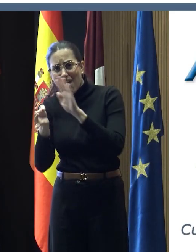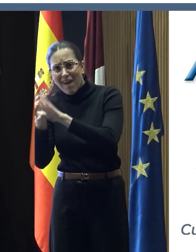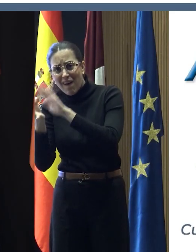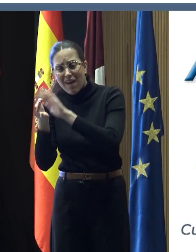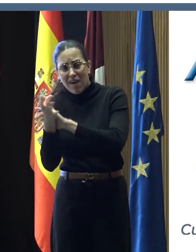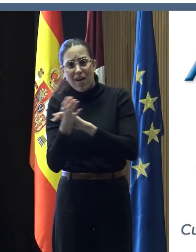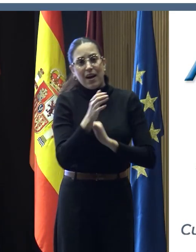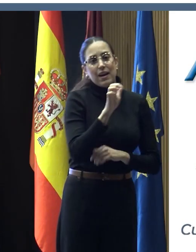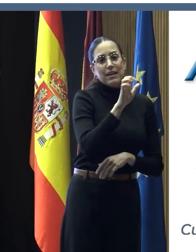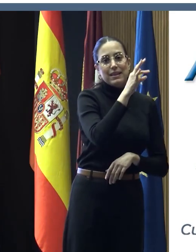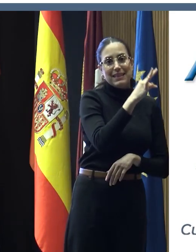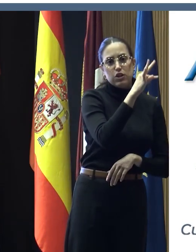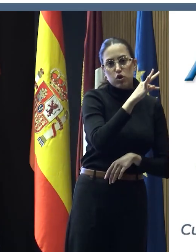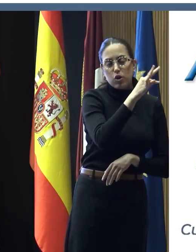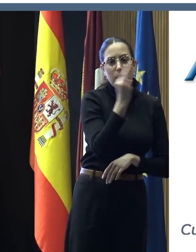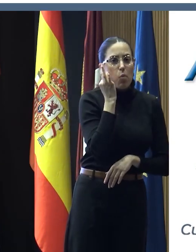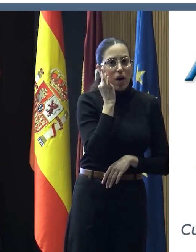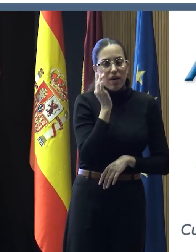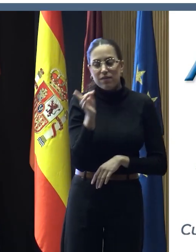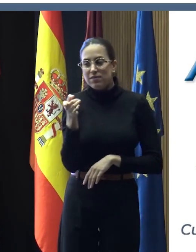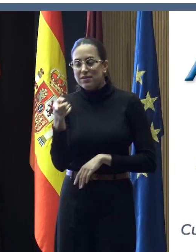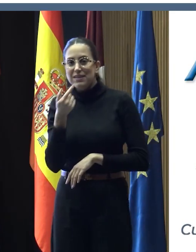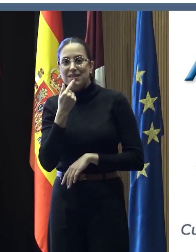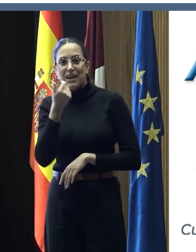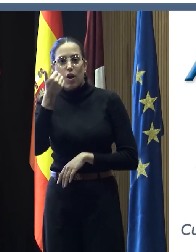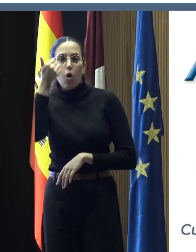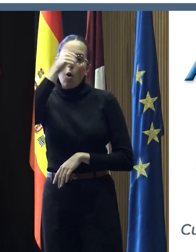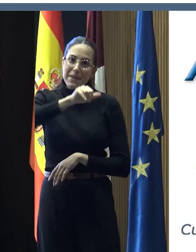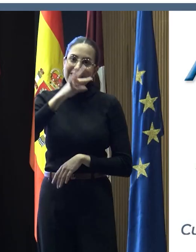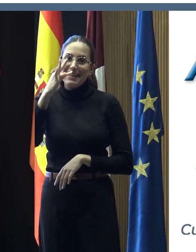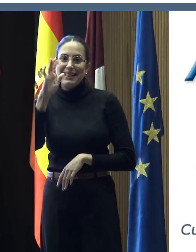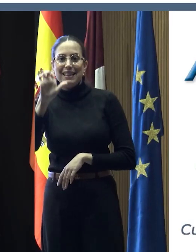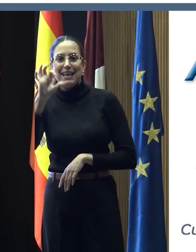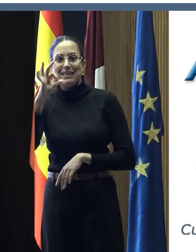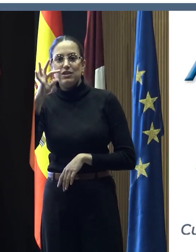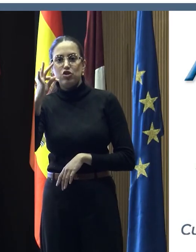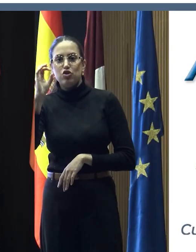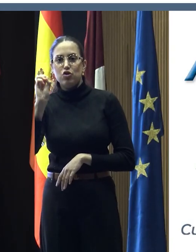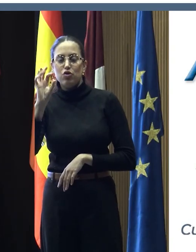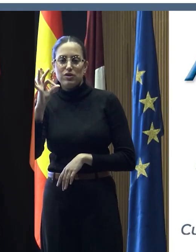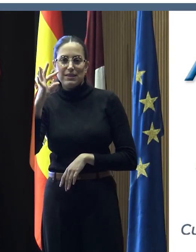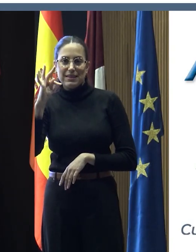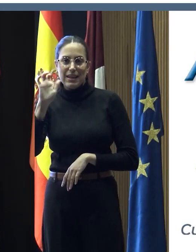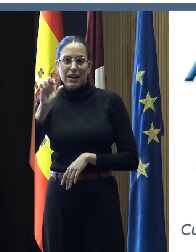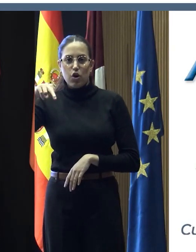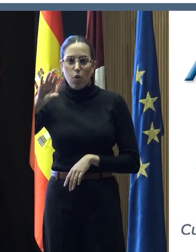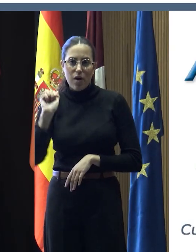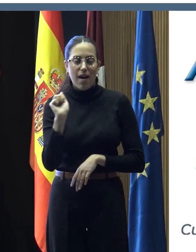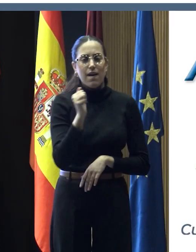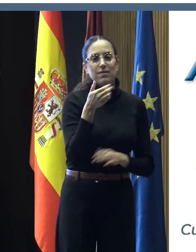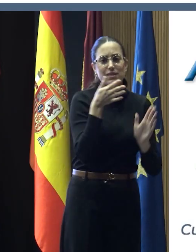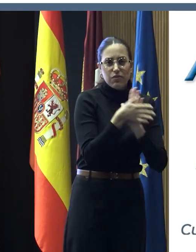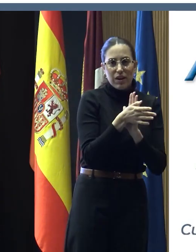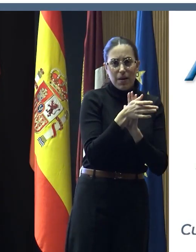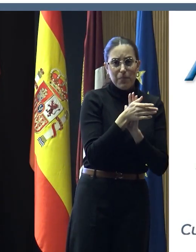tratarlo diferente. Bueno, el hombre es la testosterona. Sí. Sí. Entonces, claro, la mujer tiene unas